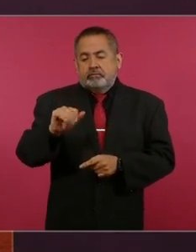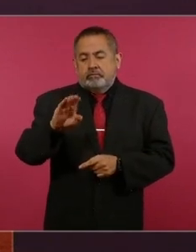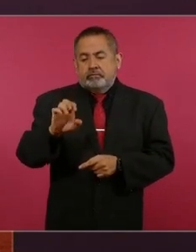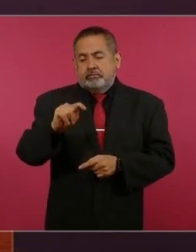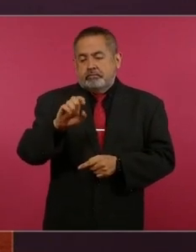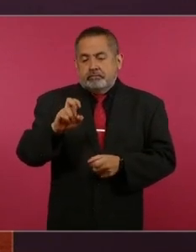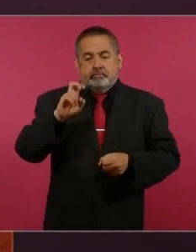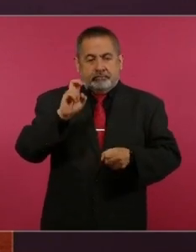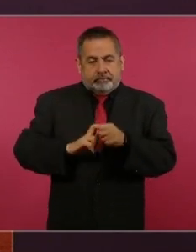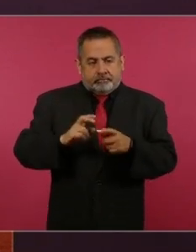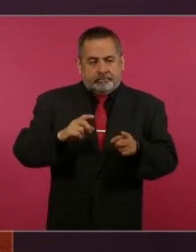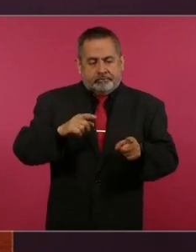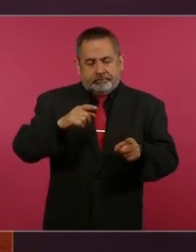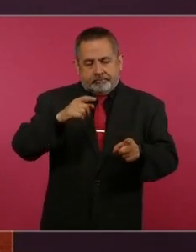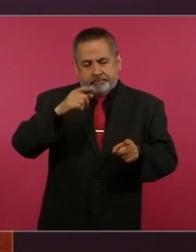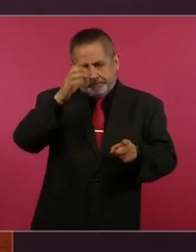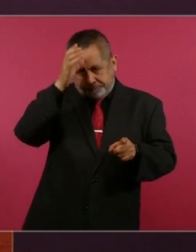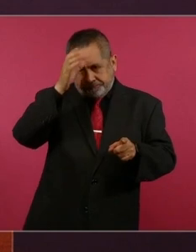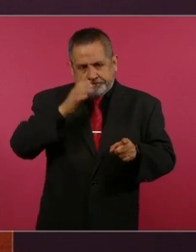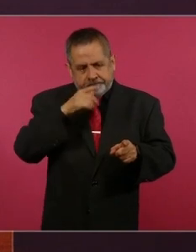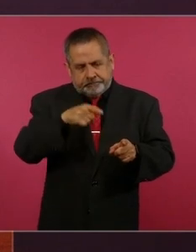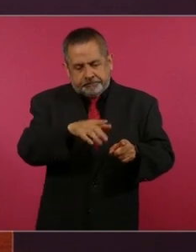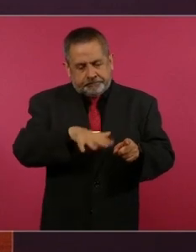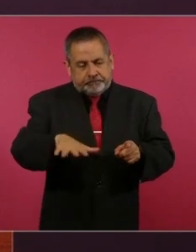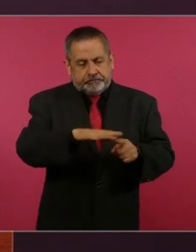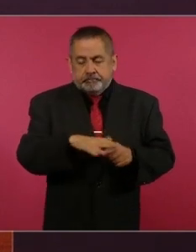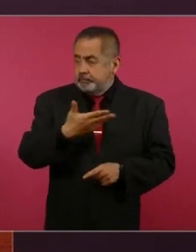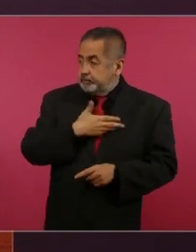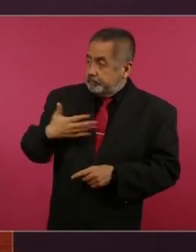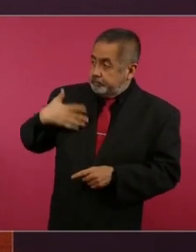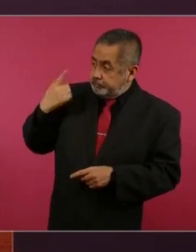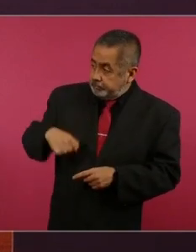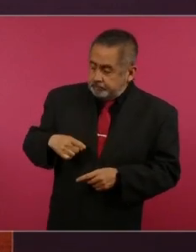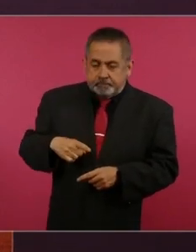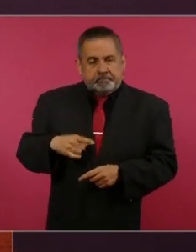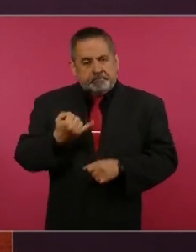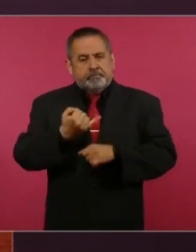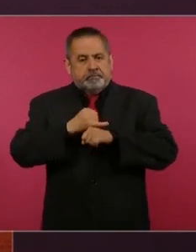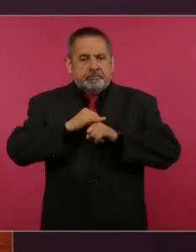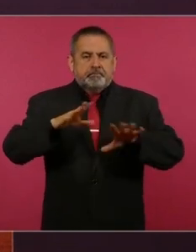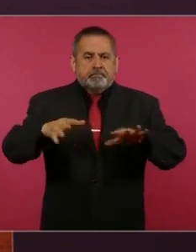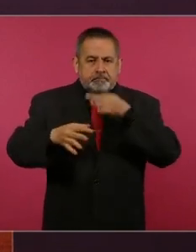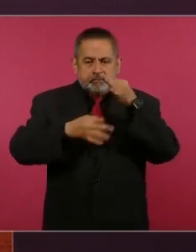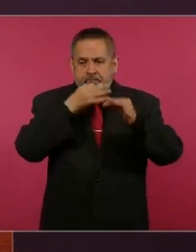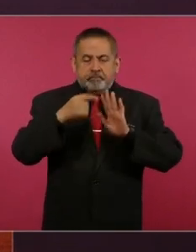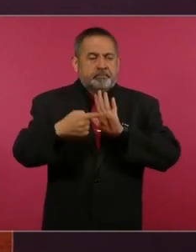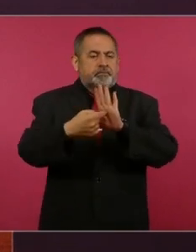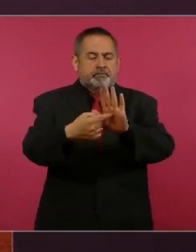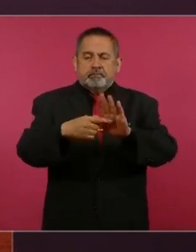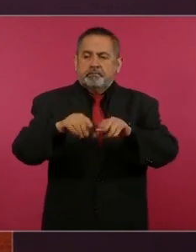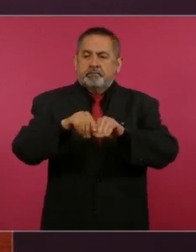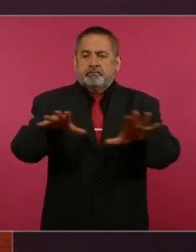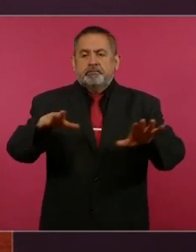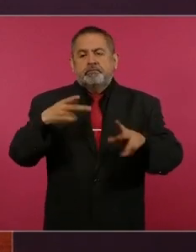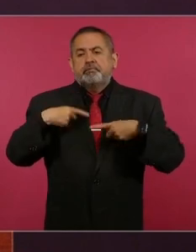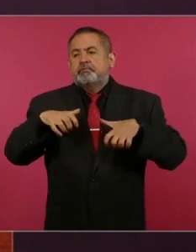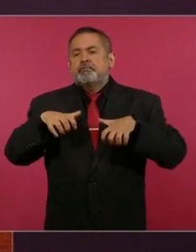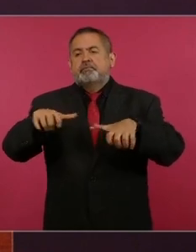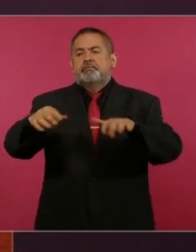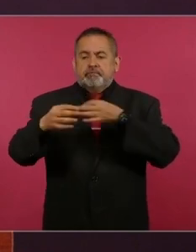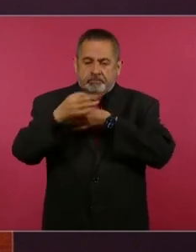Coahuila. Por instrucciones del señor presidente, informo a ustedes, a los medios de comunicación y al pueblo